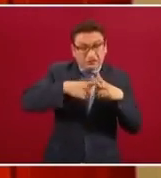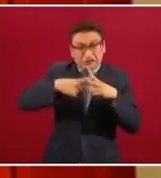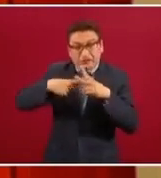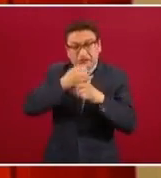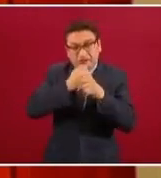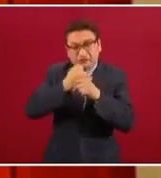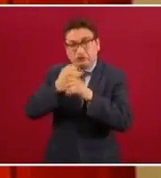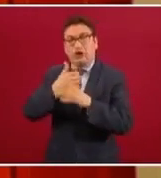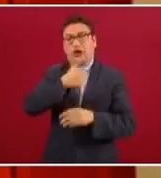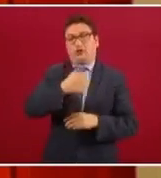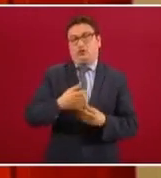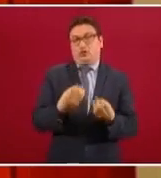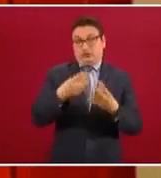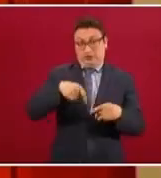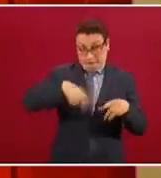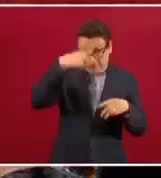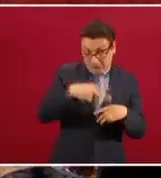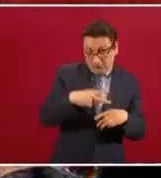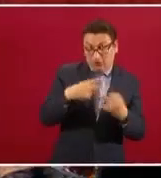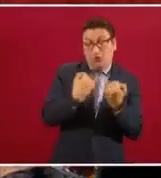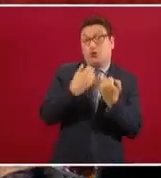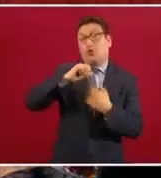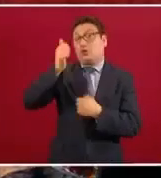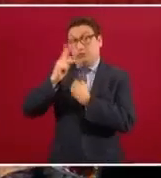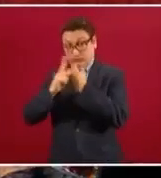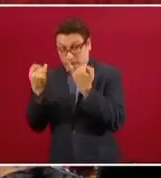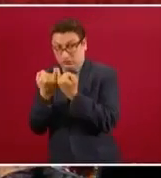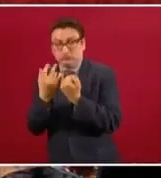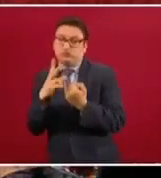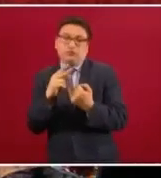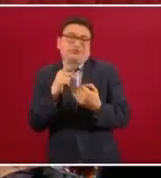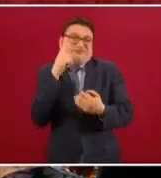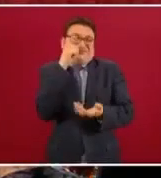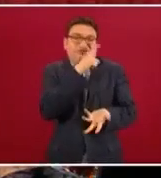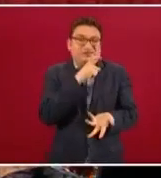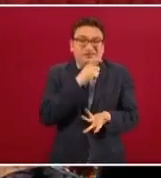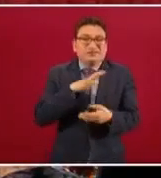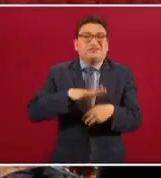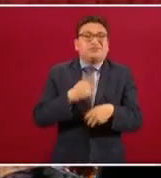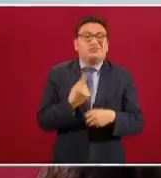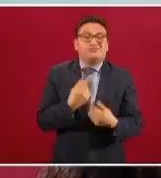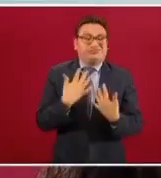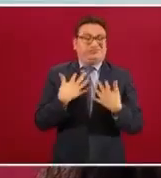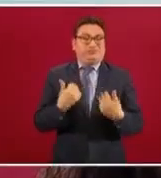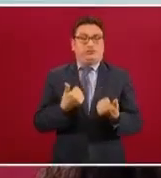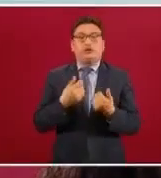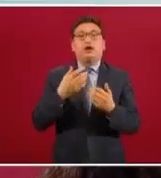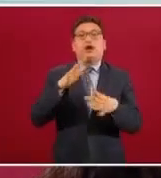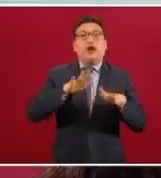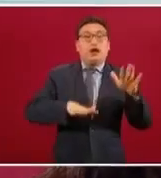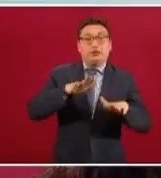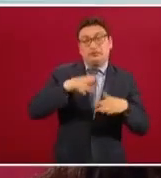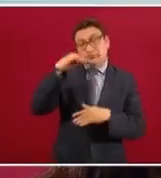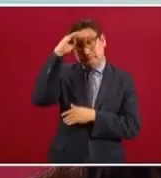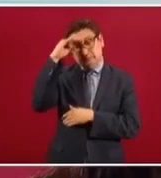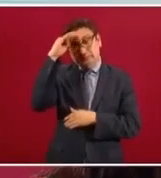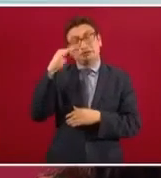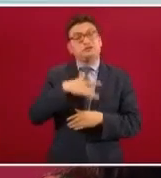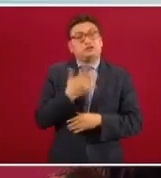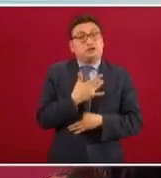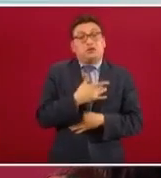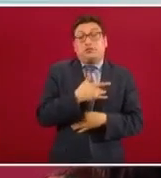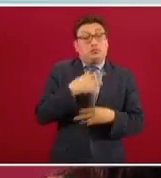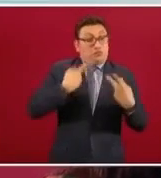México ni en ninguna parte del mundo. Esto a veces es difícil que se comprenda porque existe la expectativa de que todas y cada una de